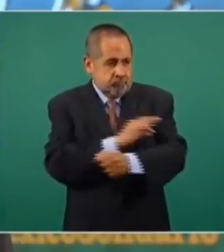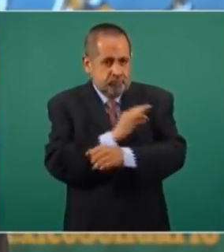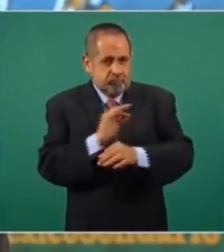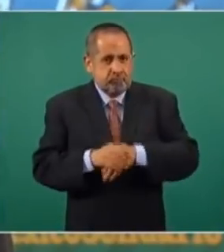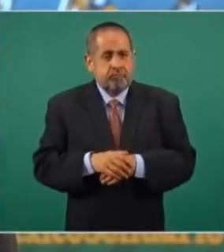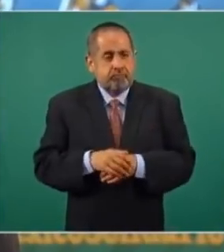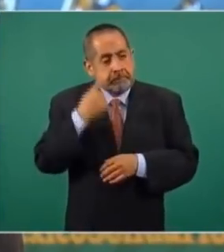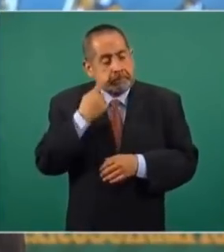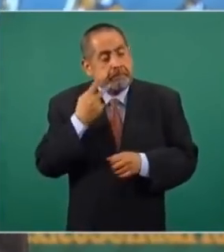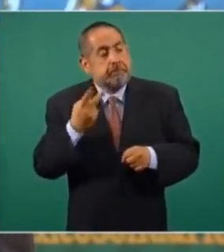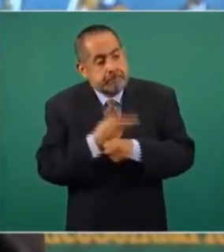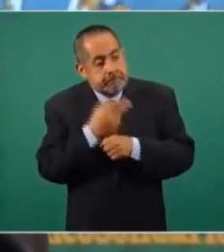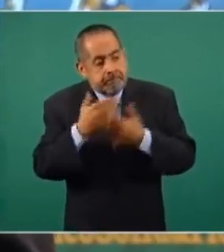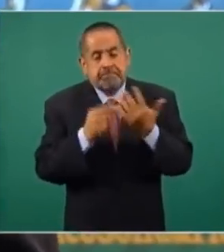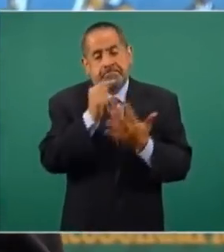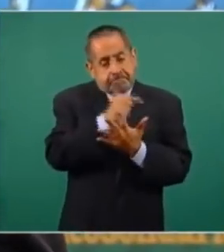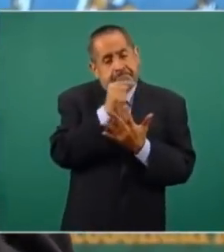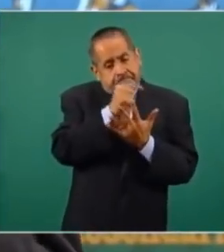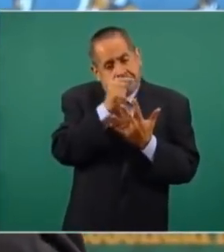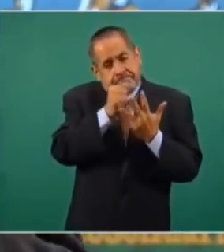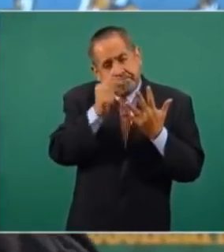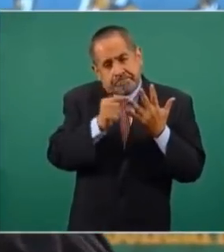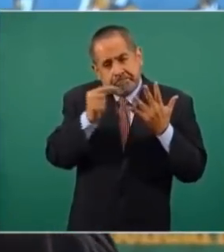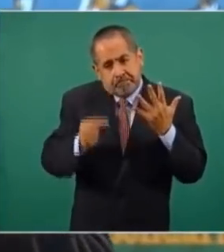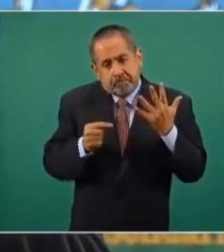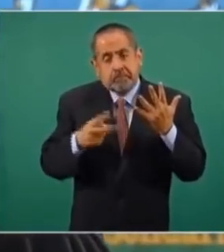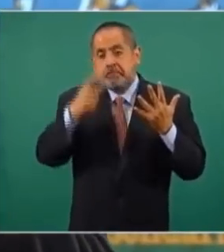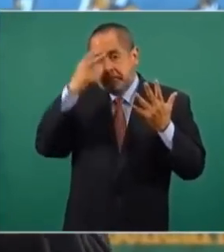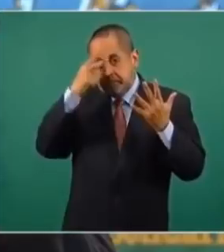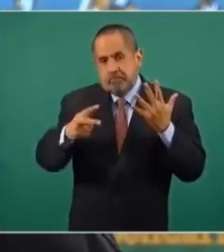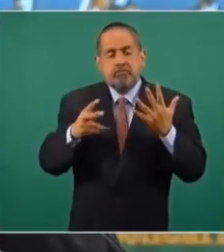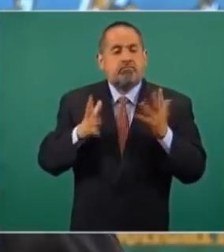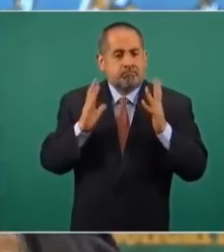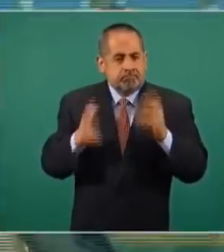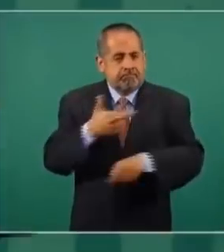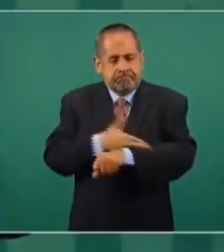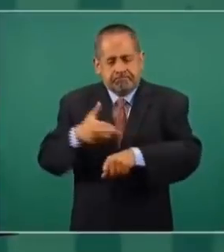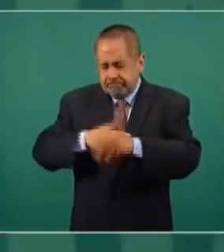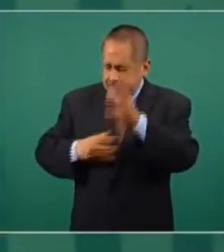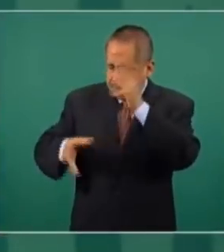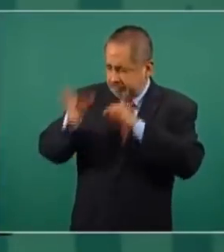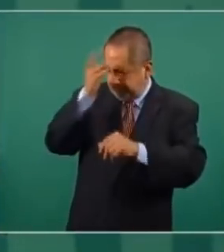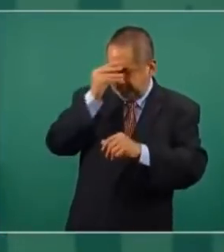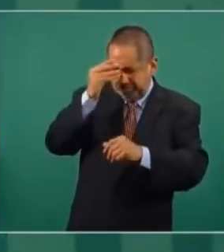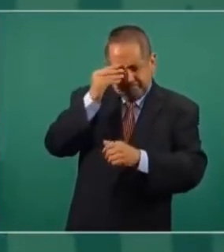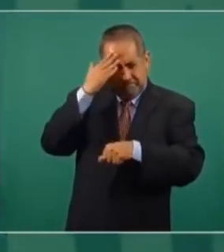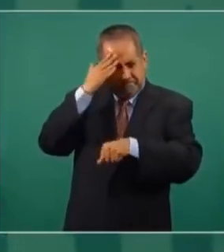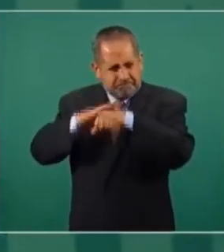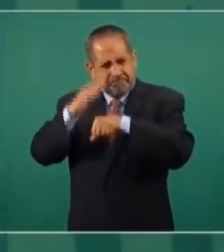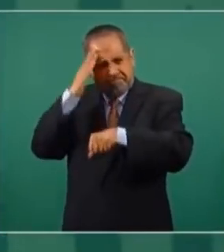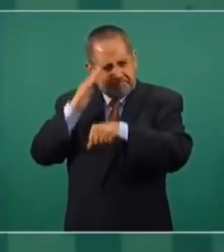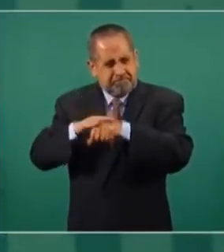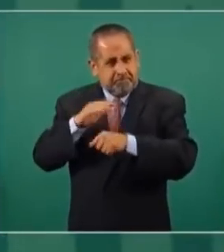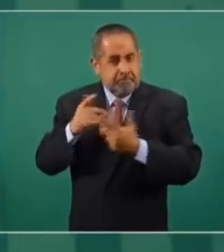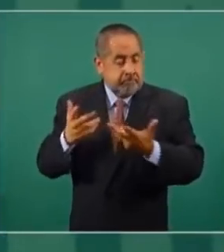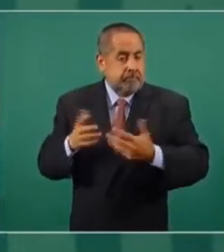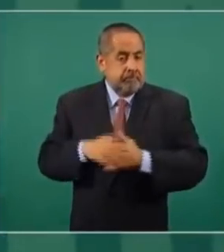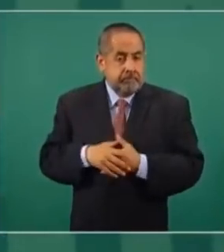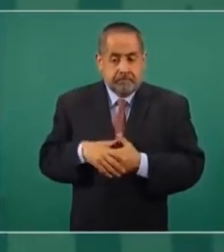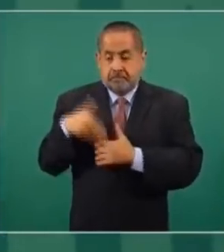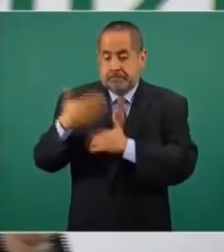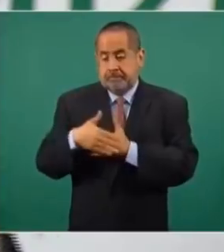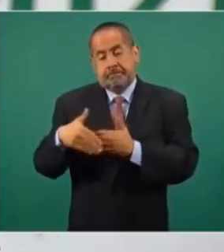investigar los tratamientos, todo eso, México está creando una masa de conocimientos, porque tenemos en lo